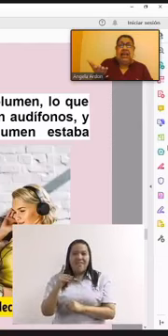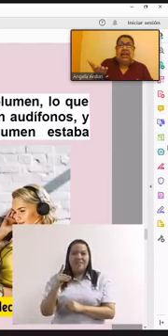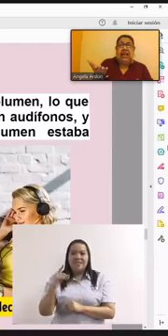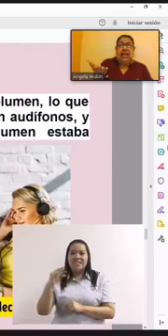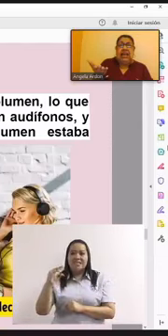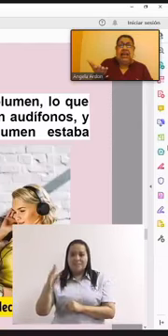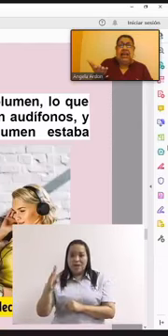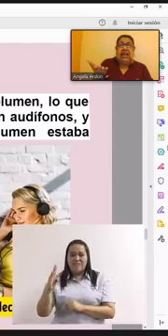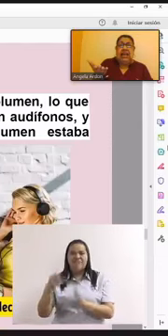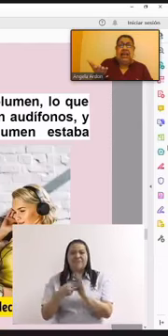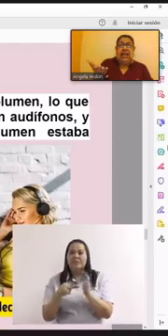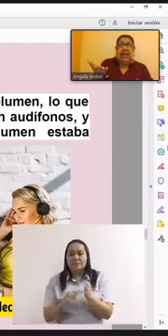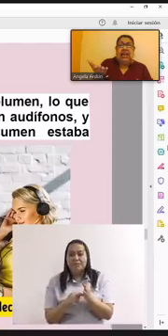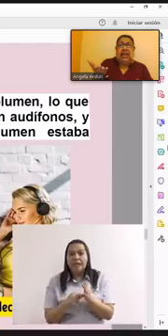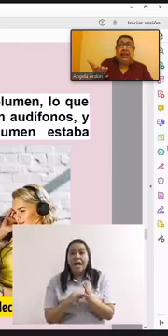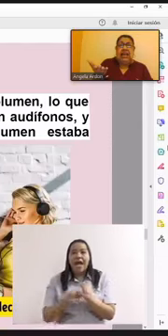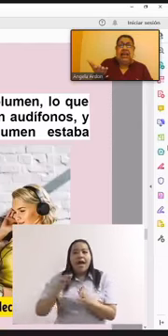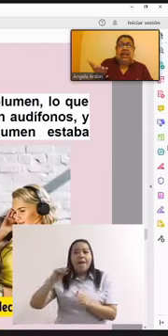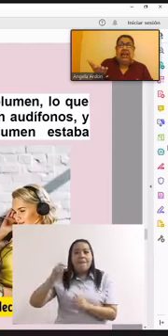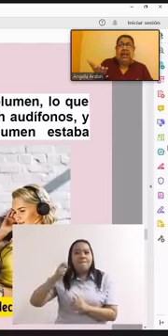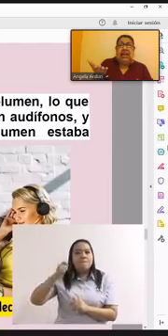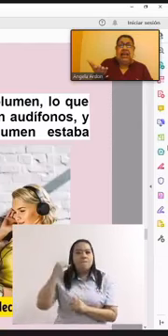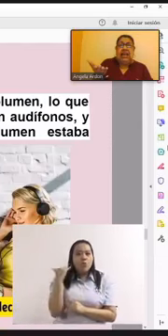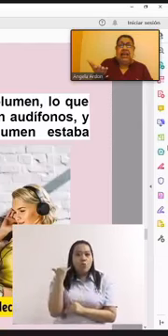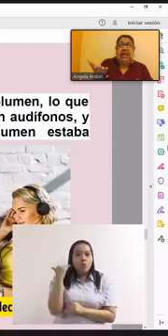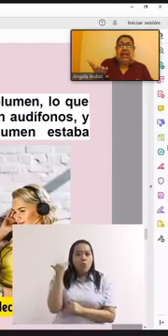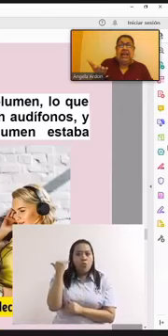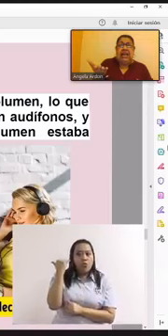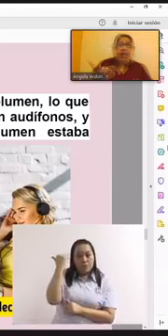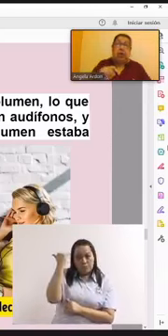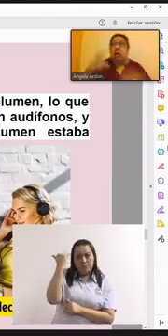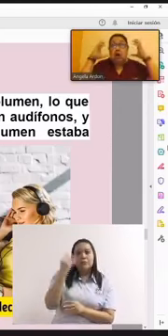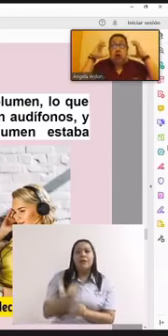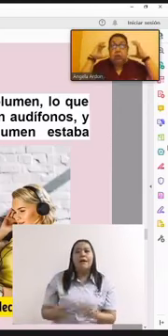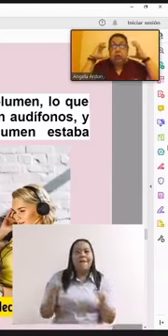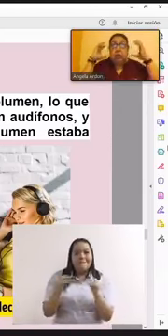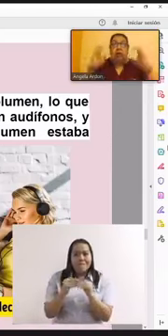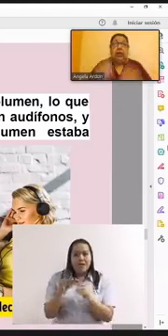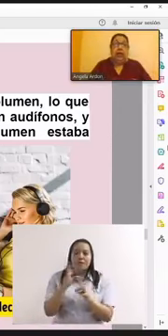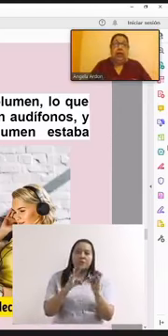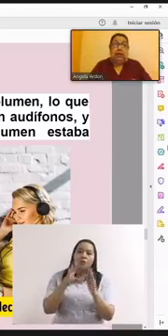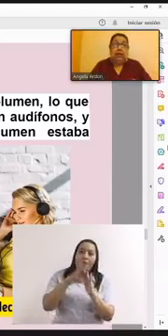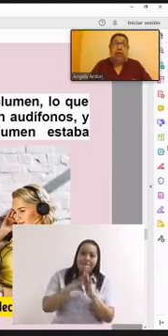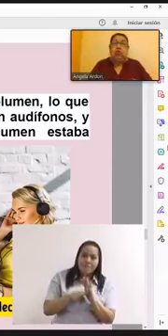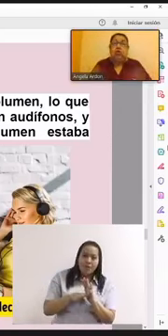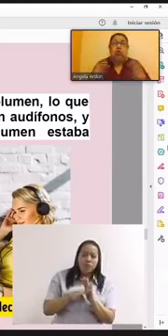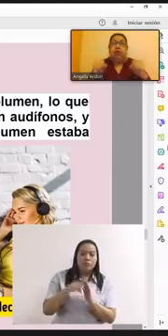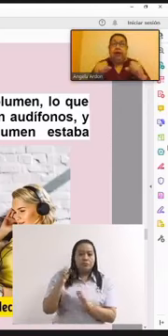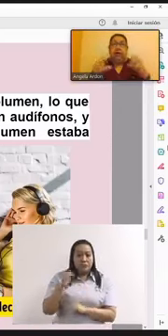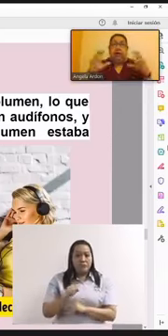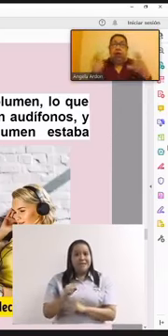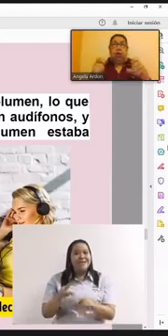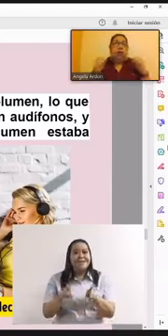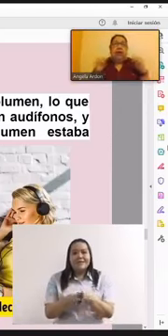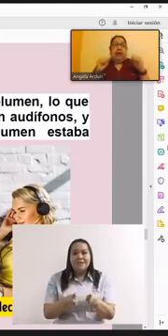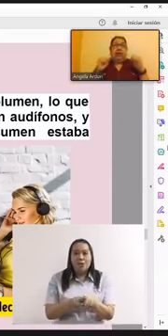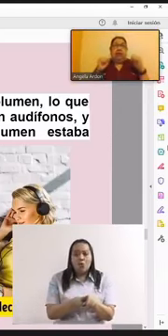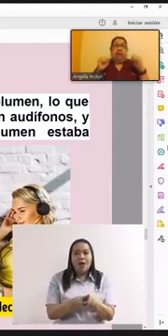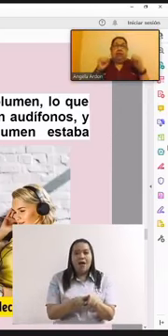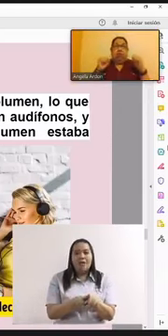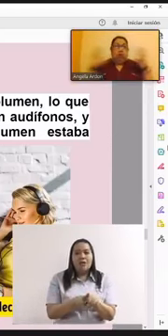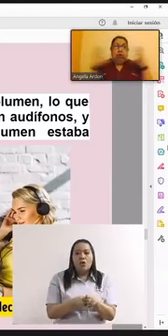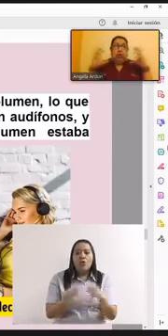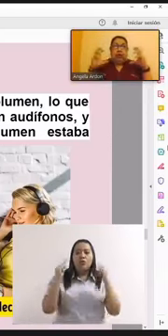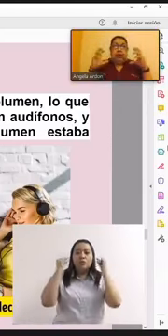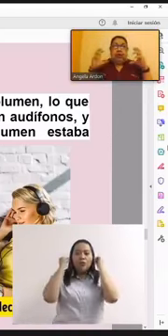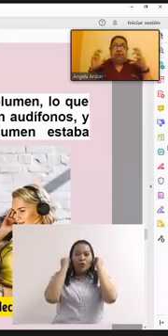más arriba de lo que para ti tienes que escuchar. Lo mismo los auriculares. Tú veces lo pones y haces